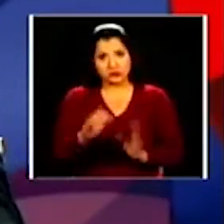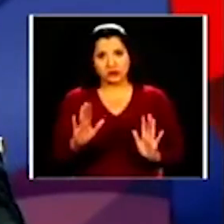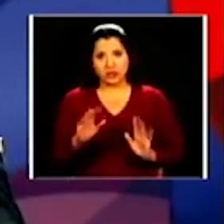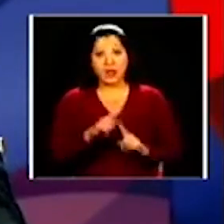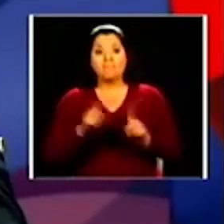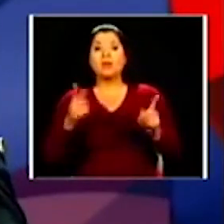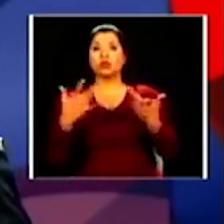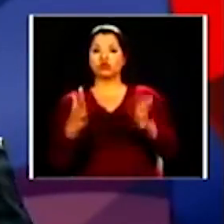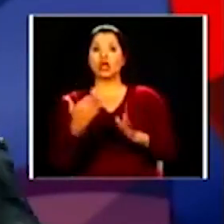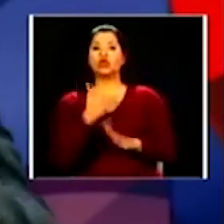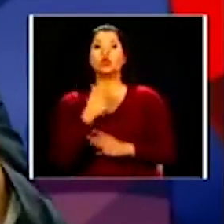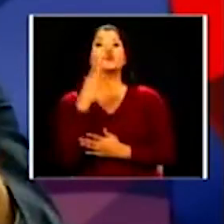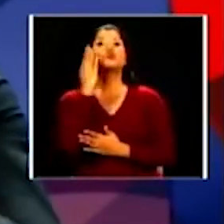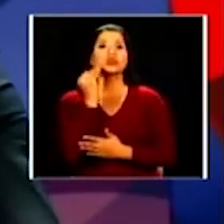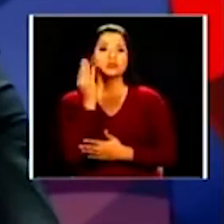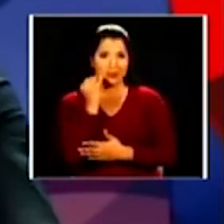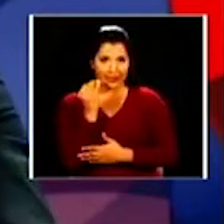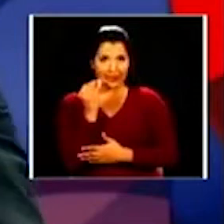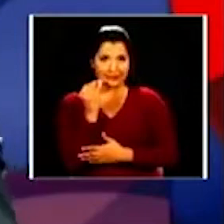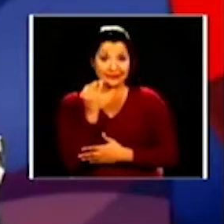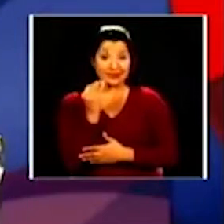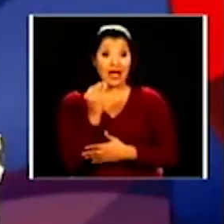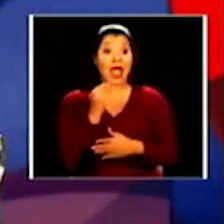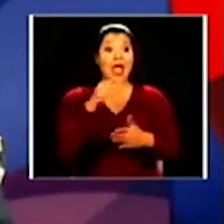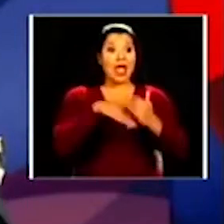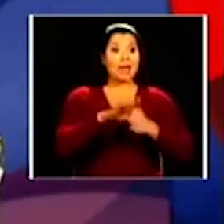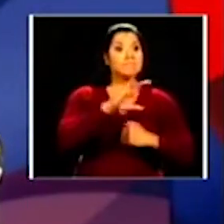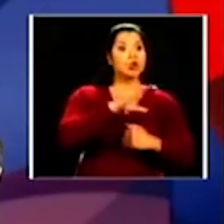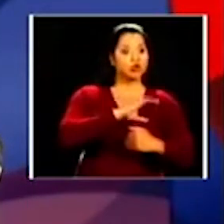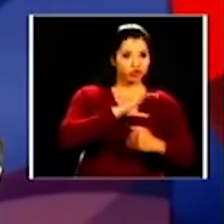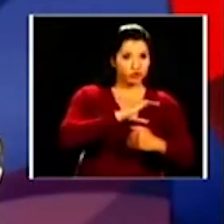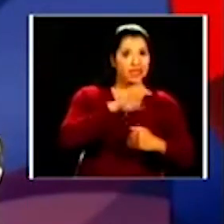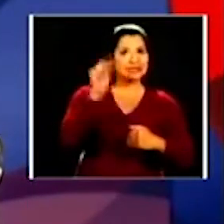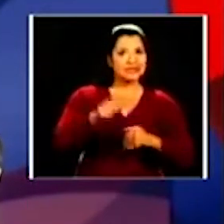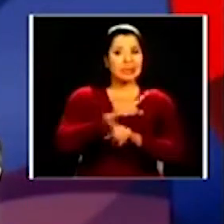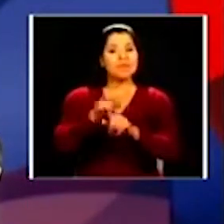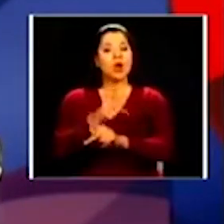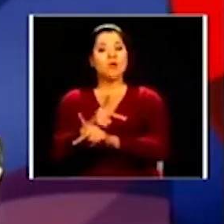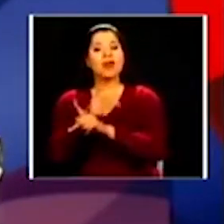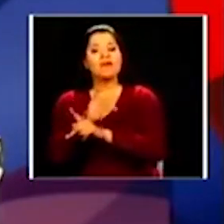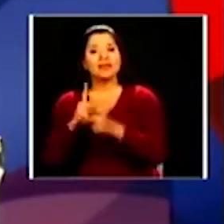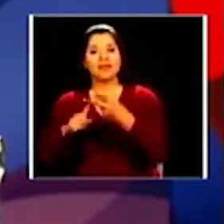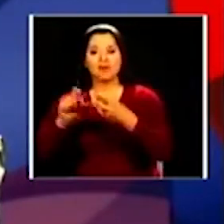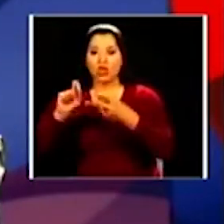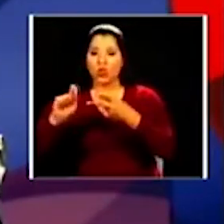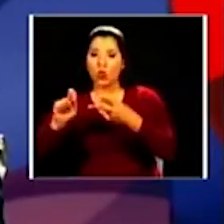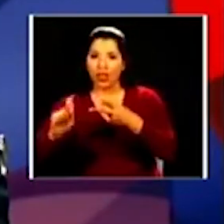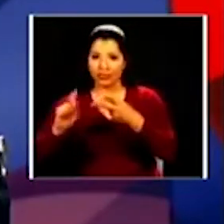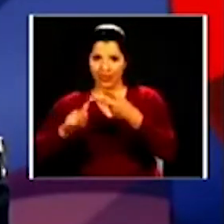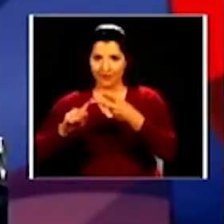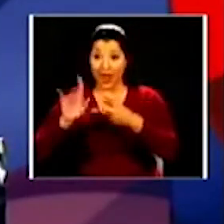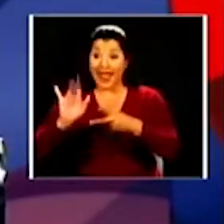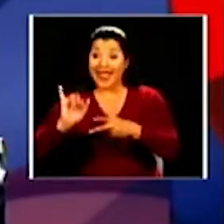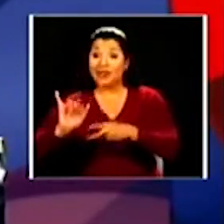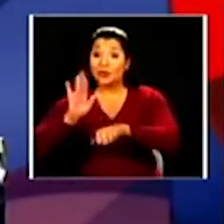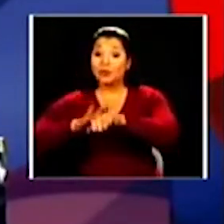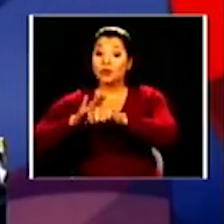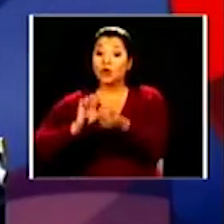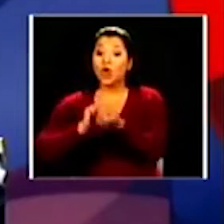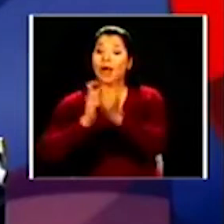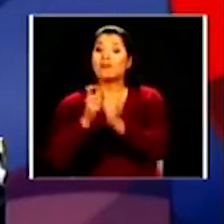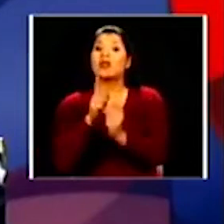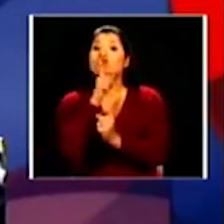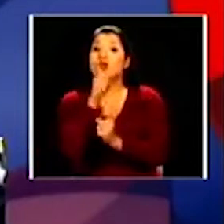mando compartido, no solo en lo policial, sino en lo preventivo, en lo educativo, en lo formativo, y eso va a transformar la realidad de muchas de